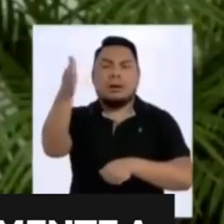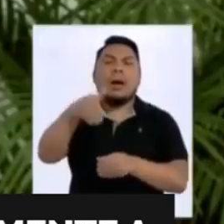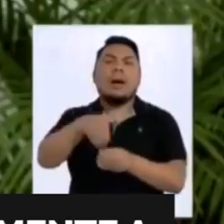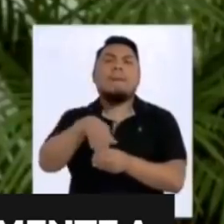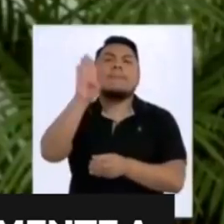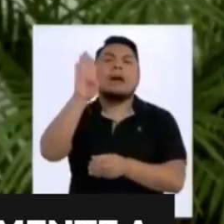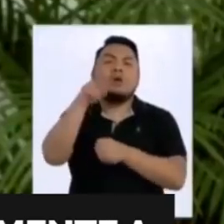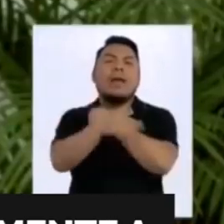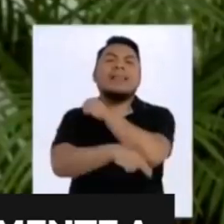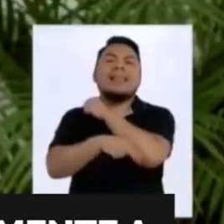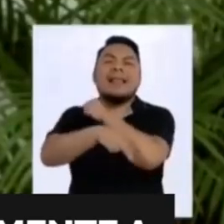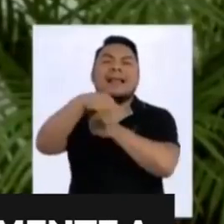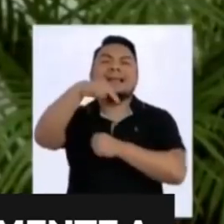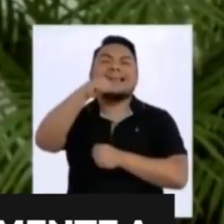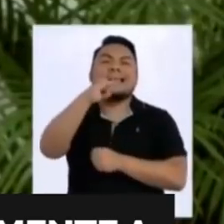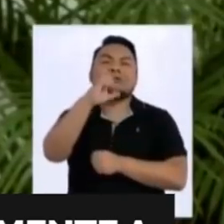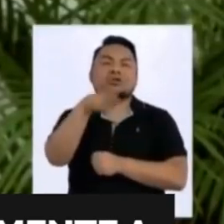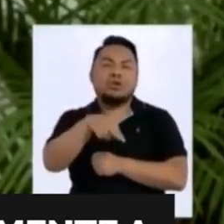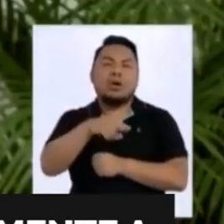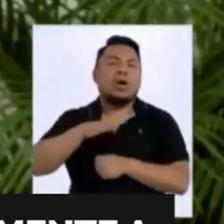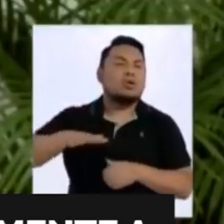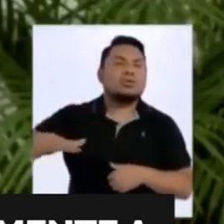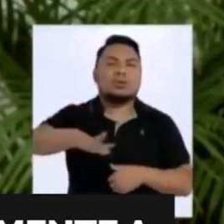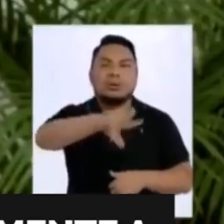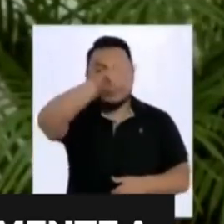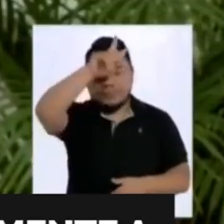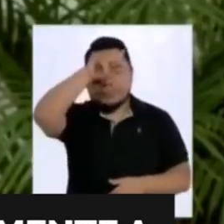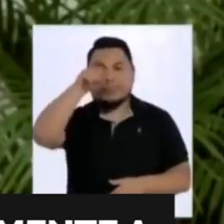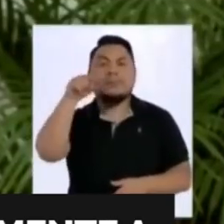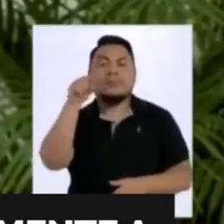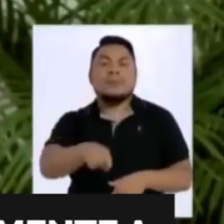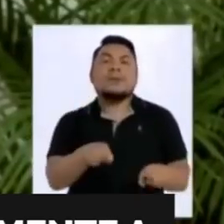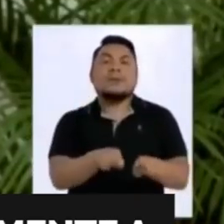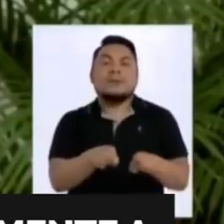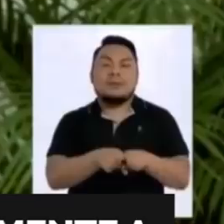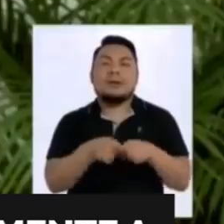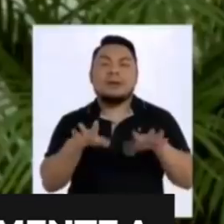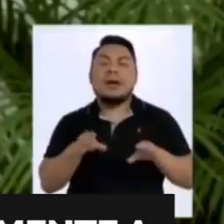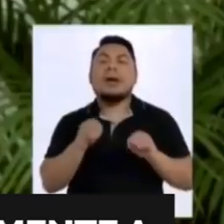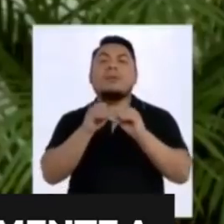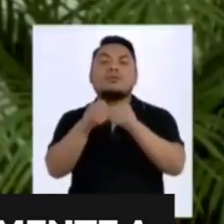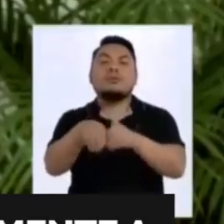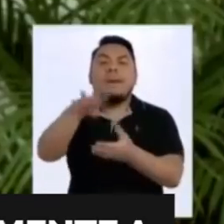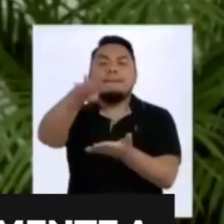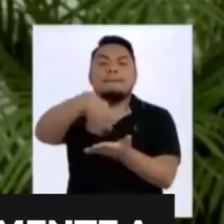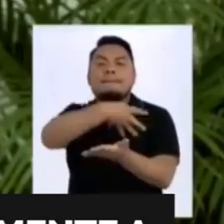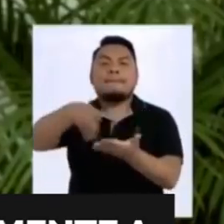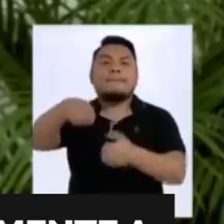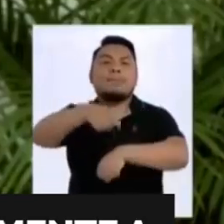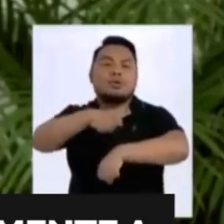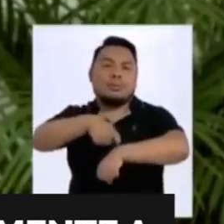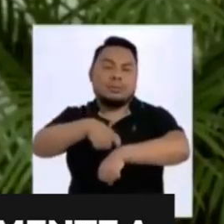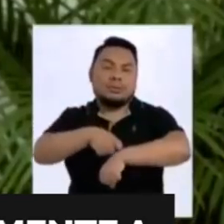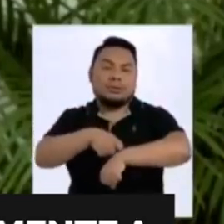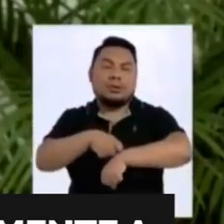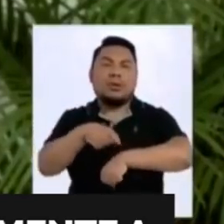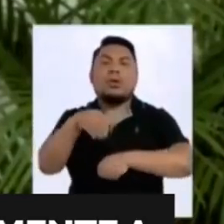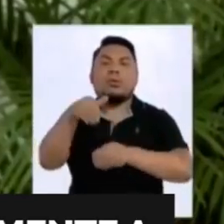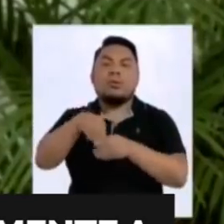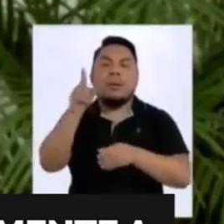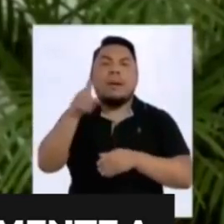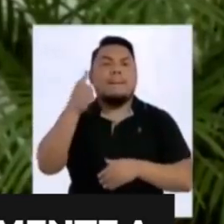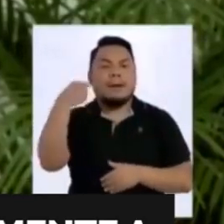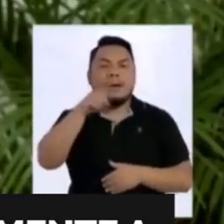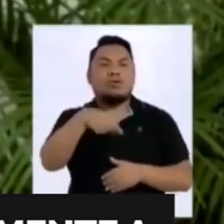agencias del Banco de la Nación a nivel nacional. Ahí también se ha hecho una microprogramación por agencia de tal manera de evitar